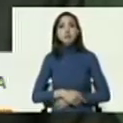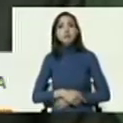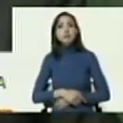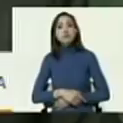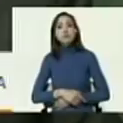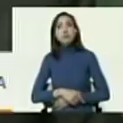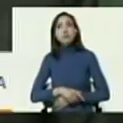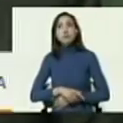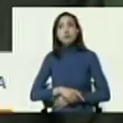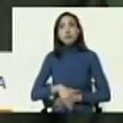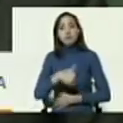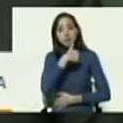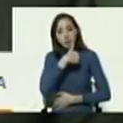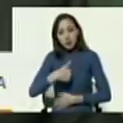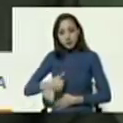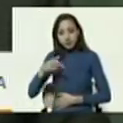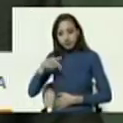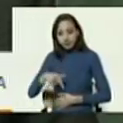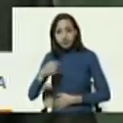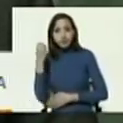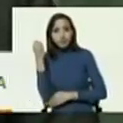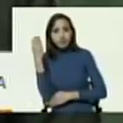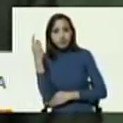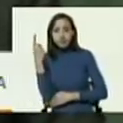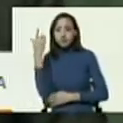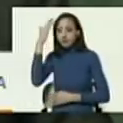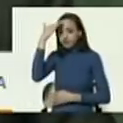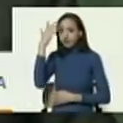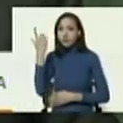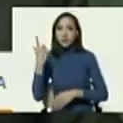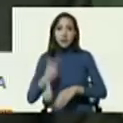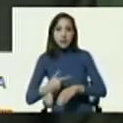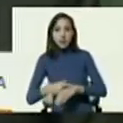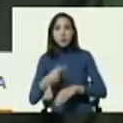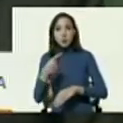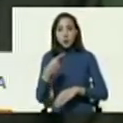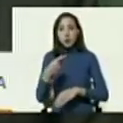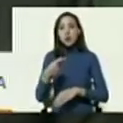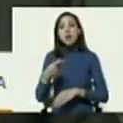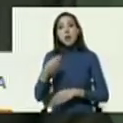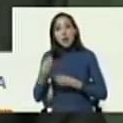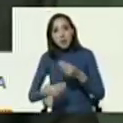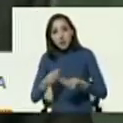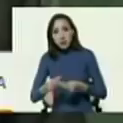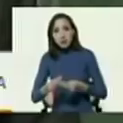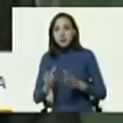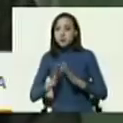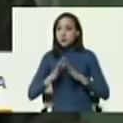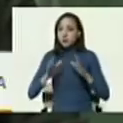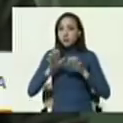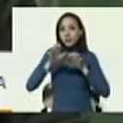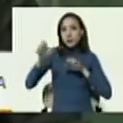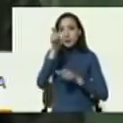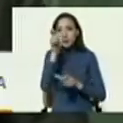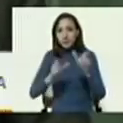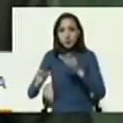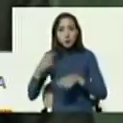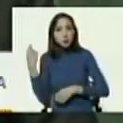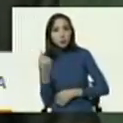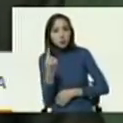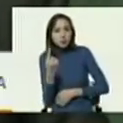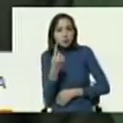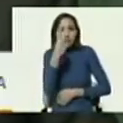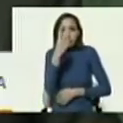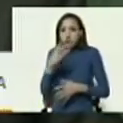Presidente, augusta Asamblea, es tiempo de que sea escuchado y obedecido el clamor de la inmensa mayoría. no solo de los Estados